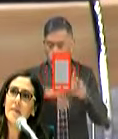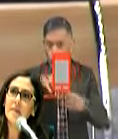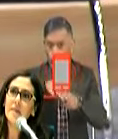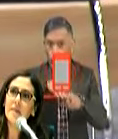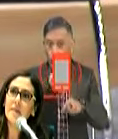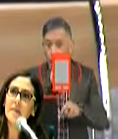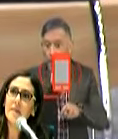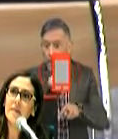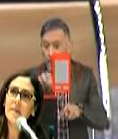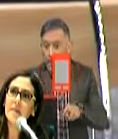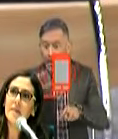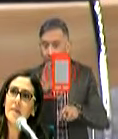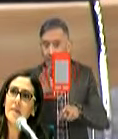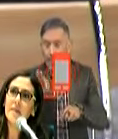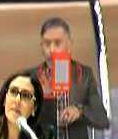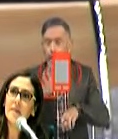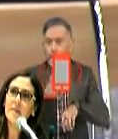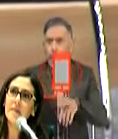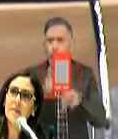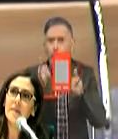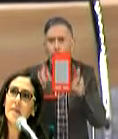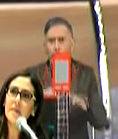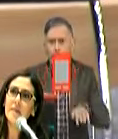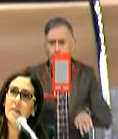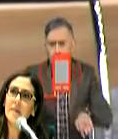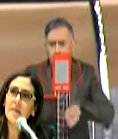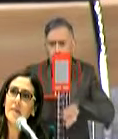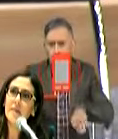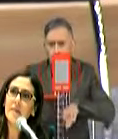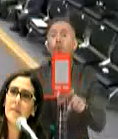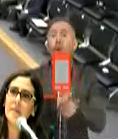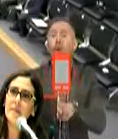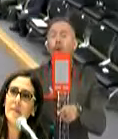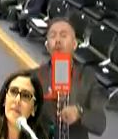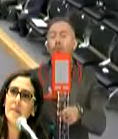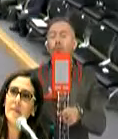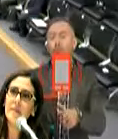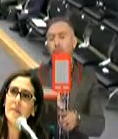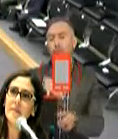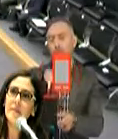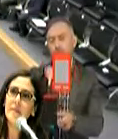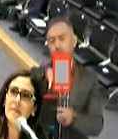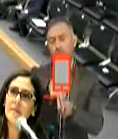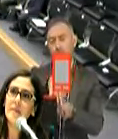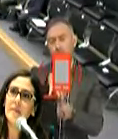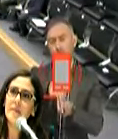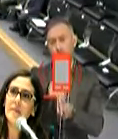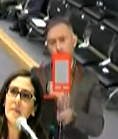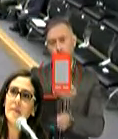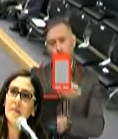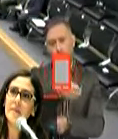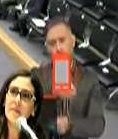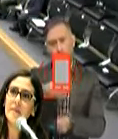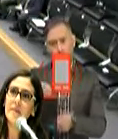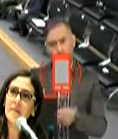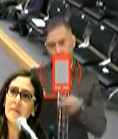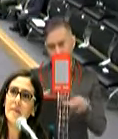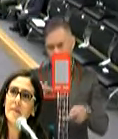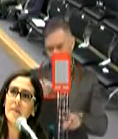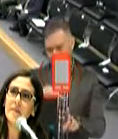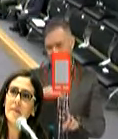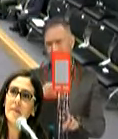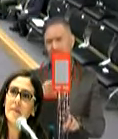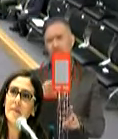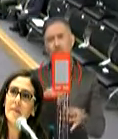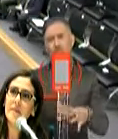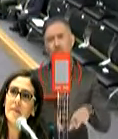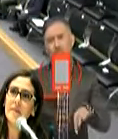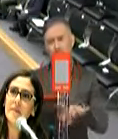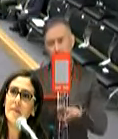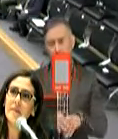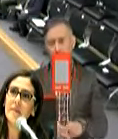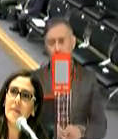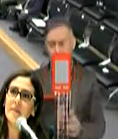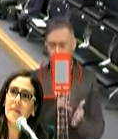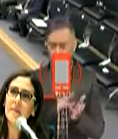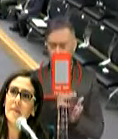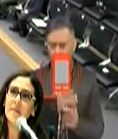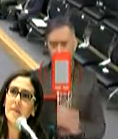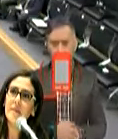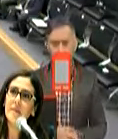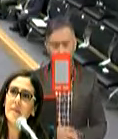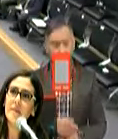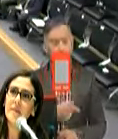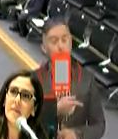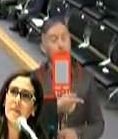de 20,000 cargos van a estar en juego. Entonces vamos a entrar en una etapa que le llamamos